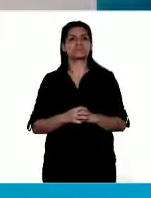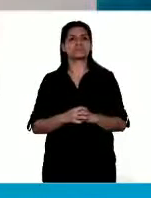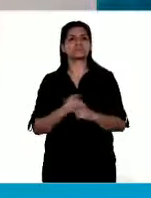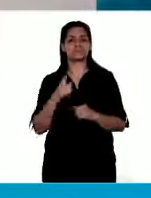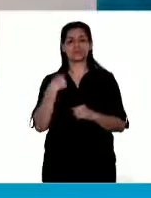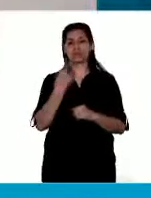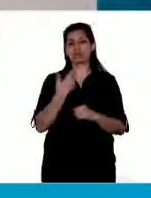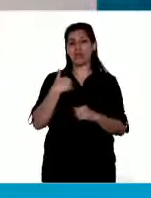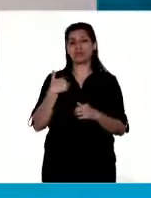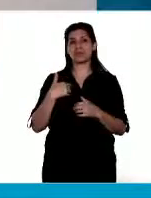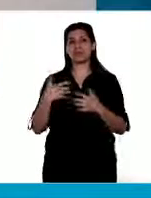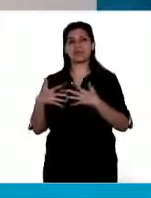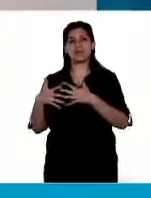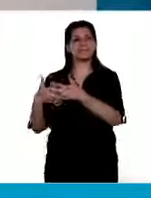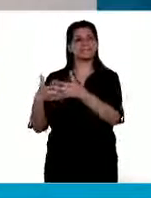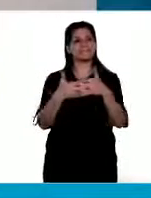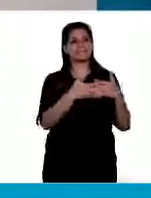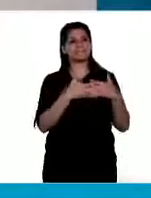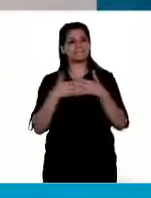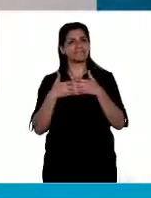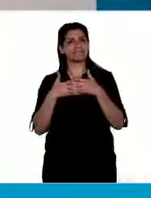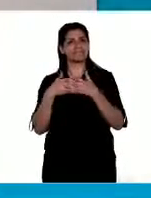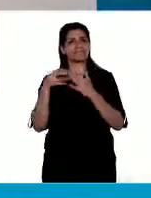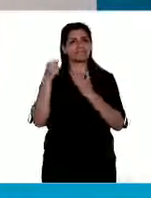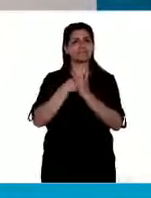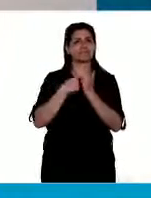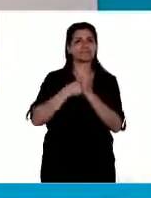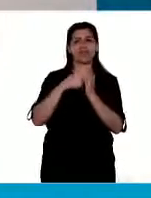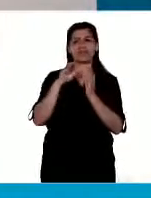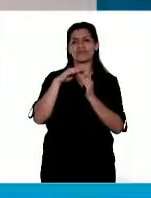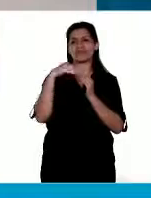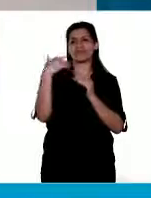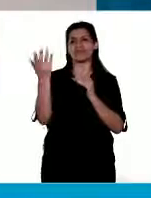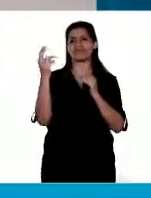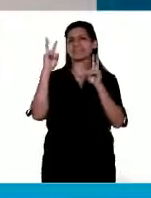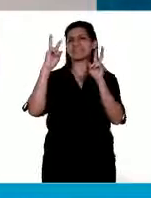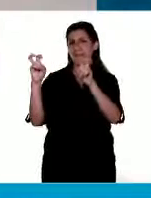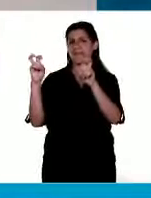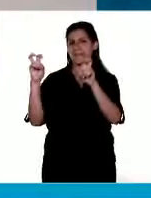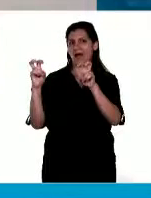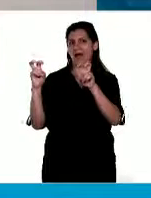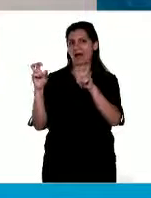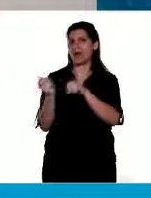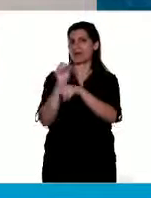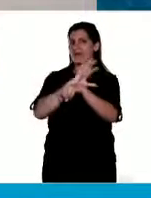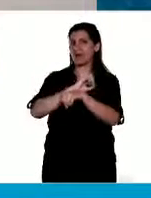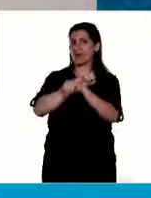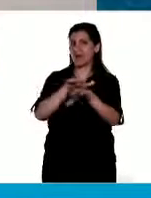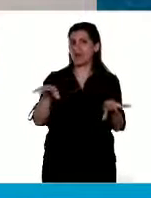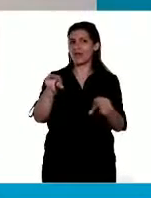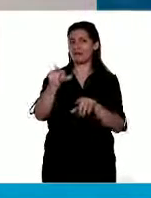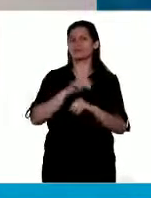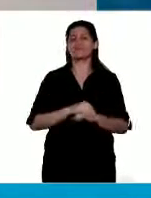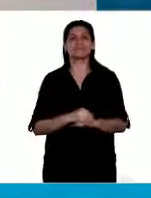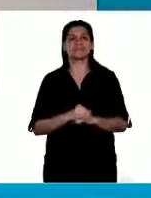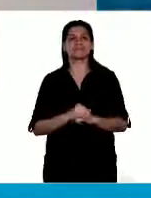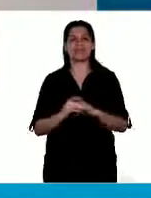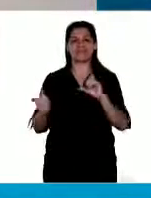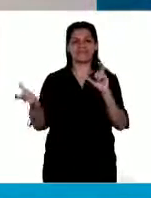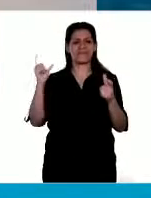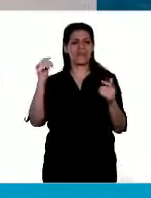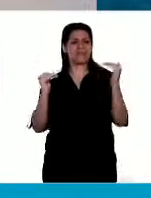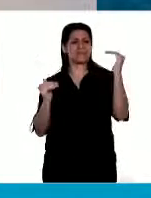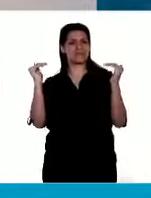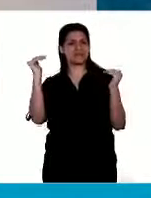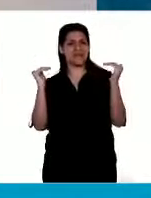Argentina unida combatiendo a un agente externo, que en este caso es un virus, no podemos hacer diferencia entre